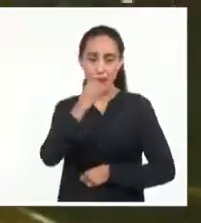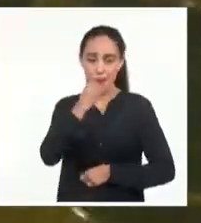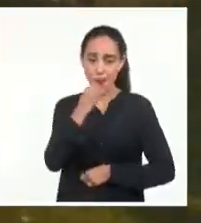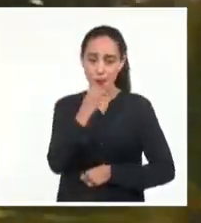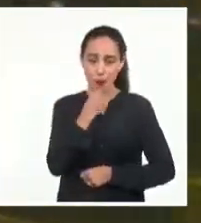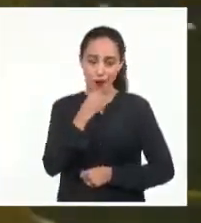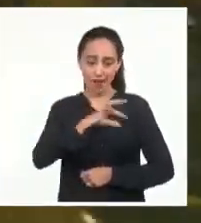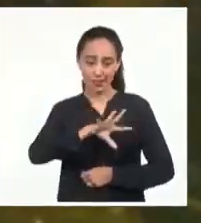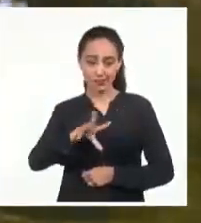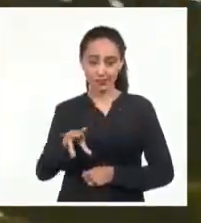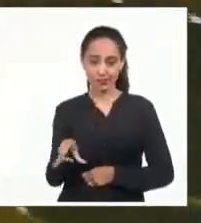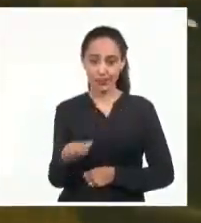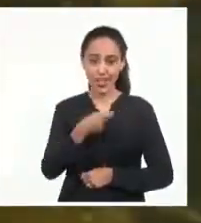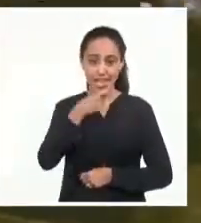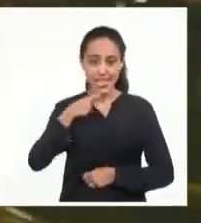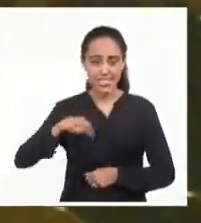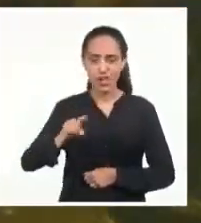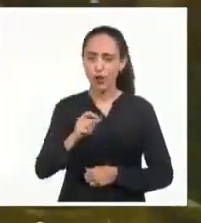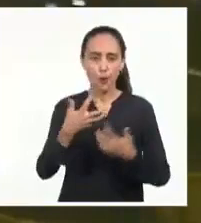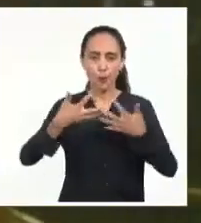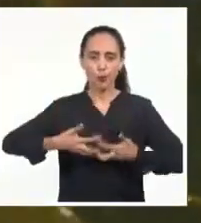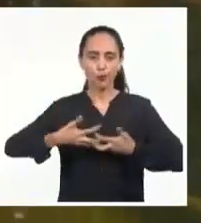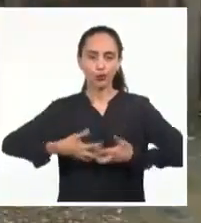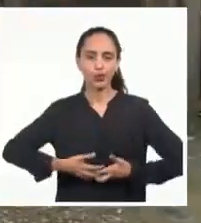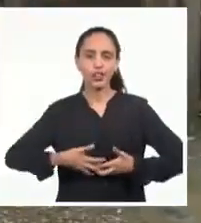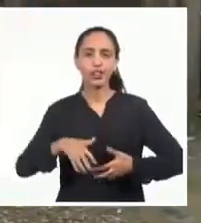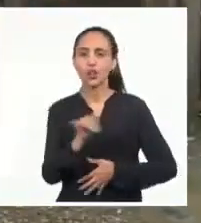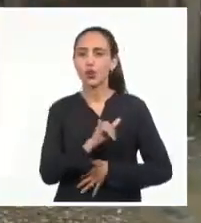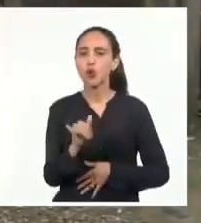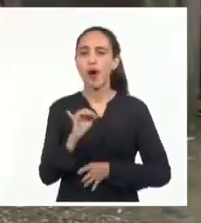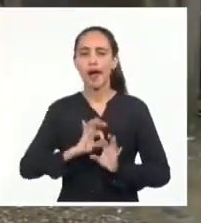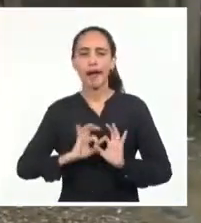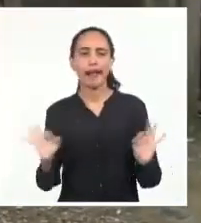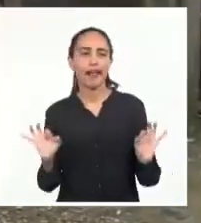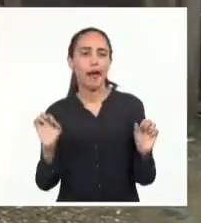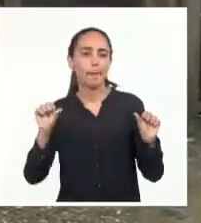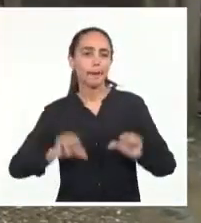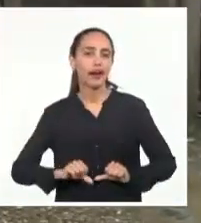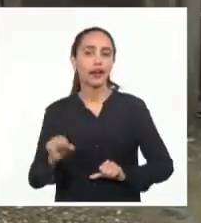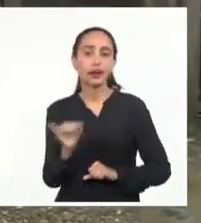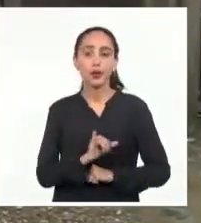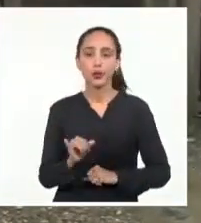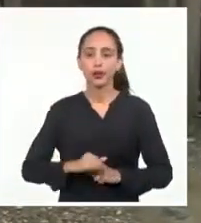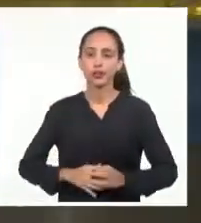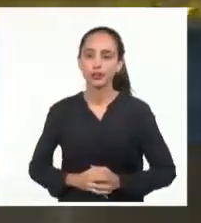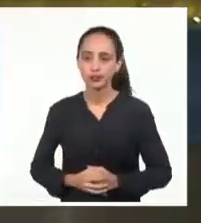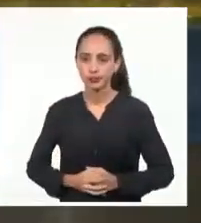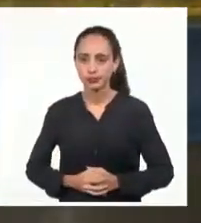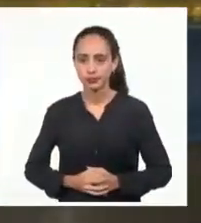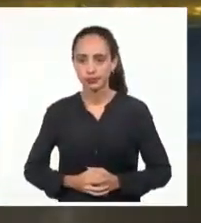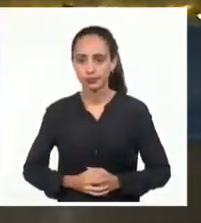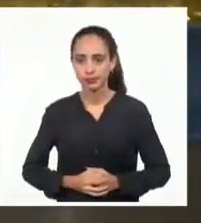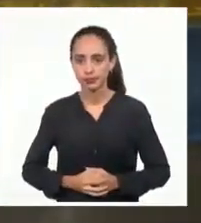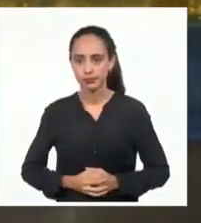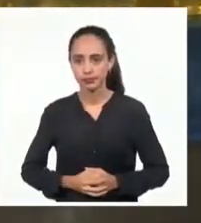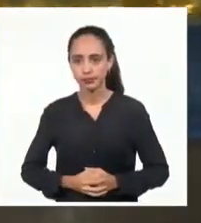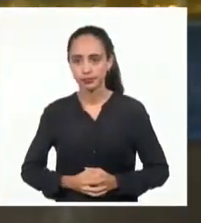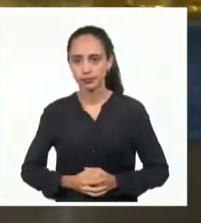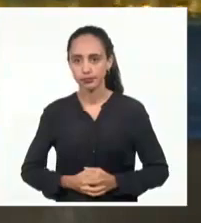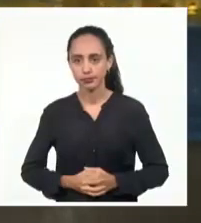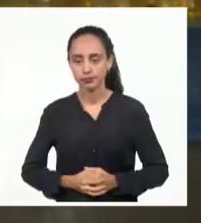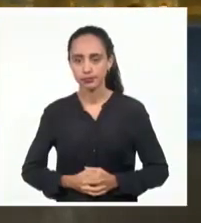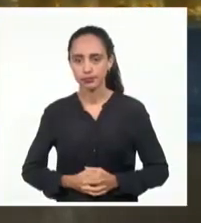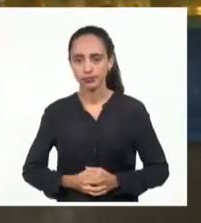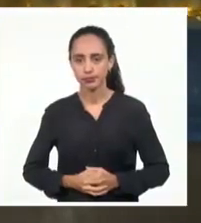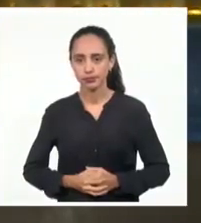llegar o no producir lo que había que producir o no tener la calidad del producto final que tenía que llegar al pueblo.